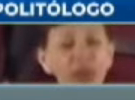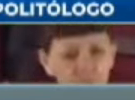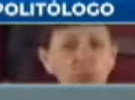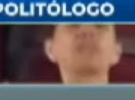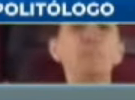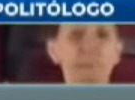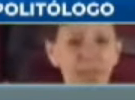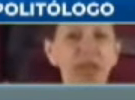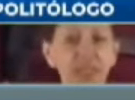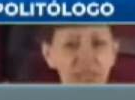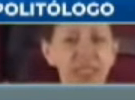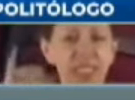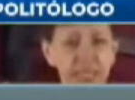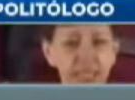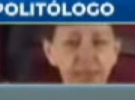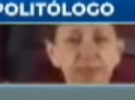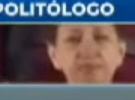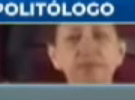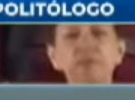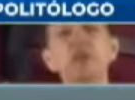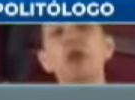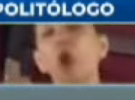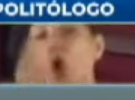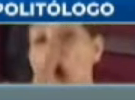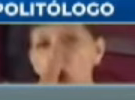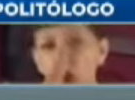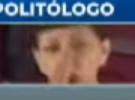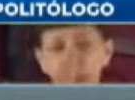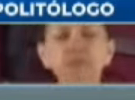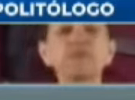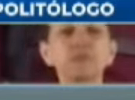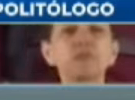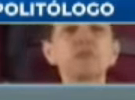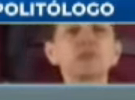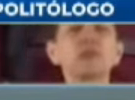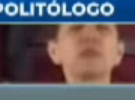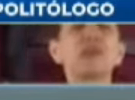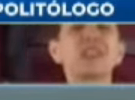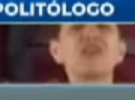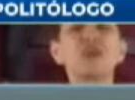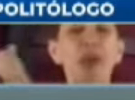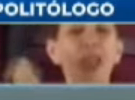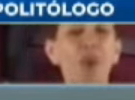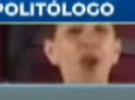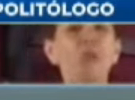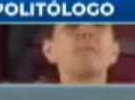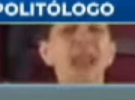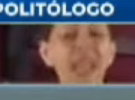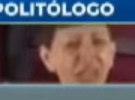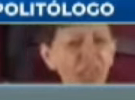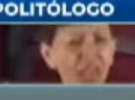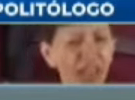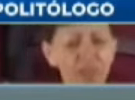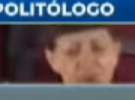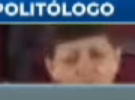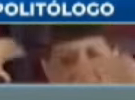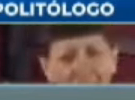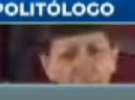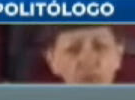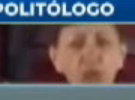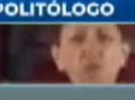términos sociales, en términos económicos, en términos de integración social, en términos de desarrollo, si no miramos esa